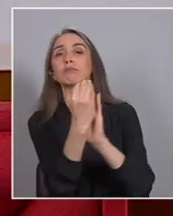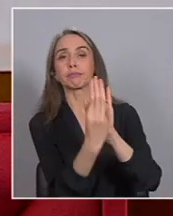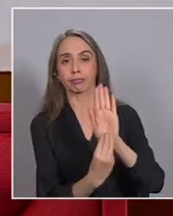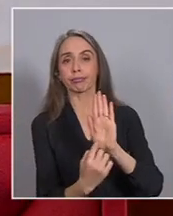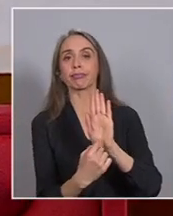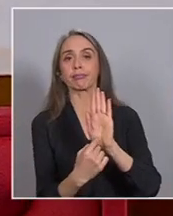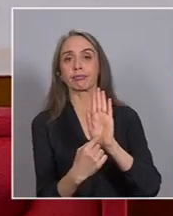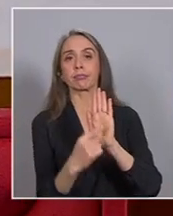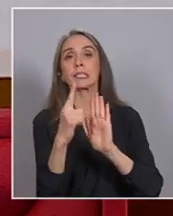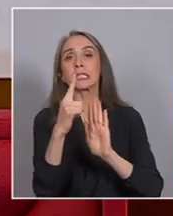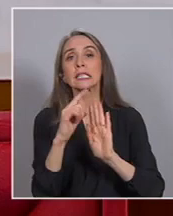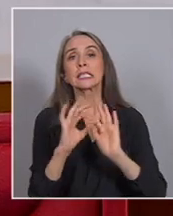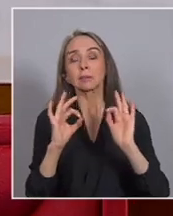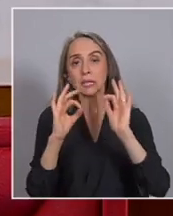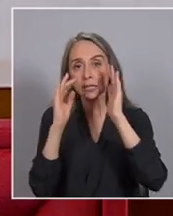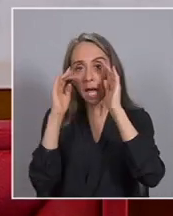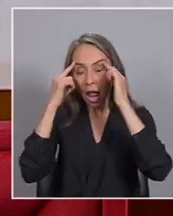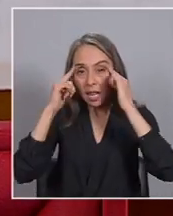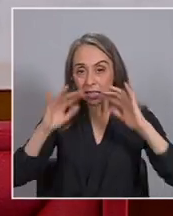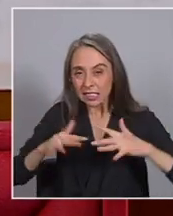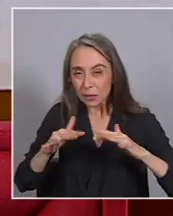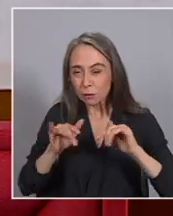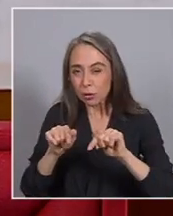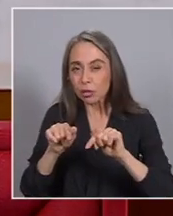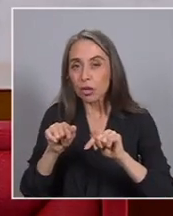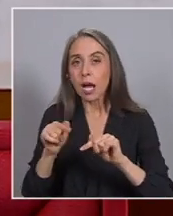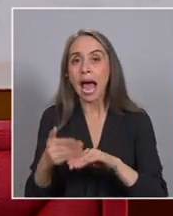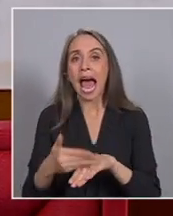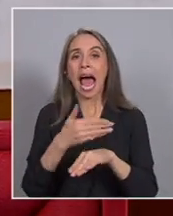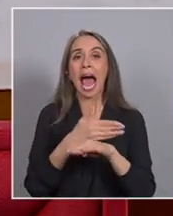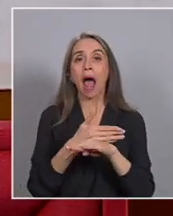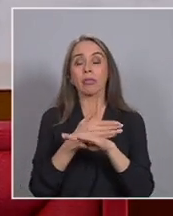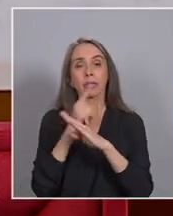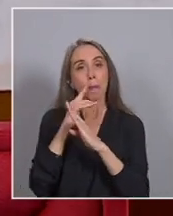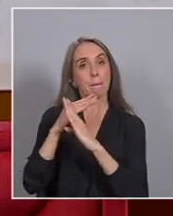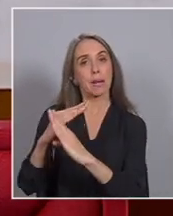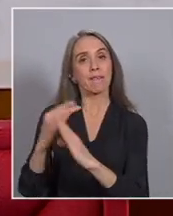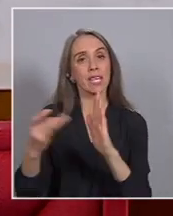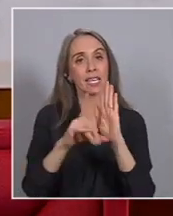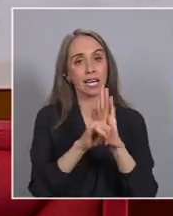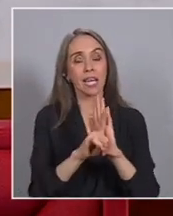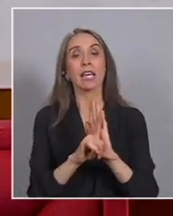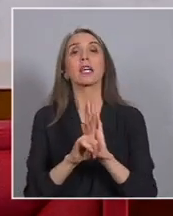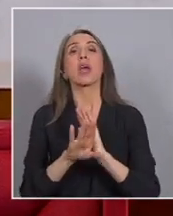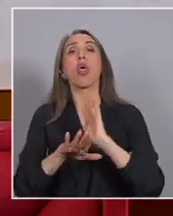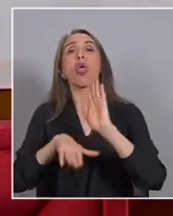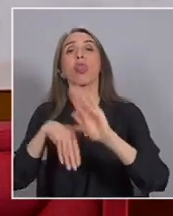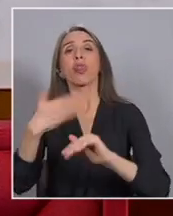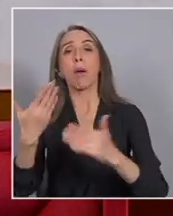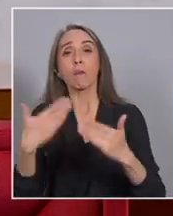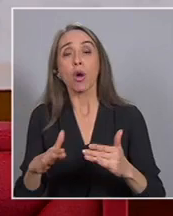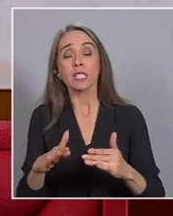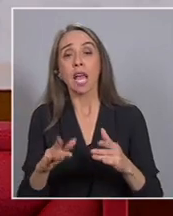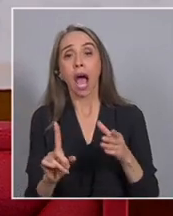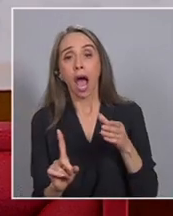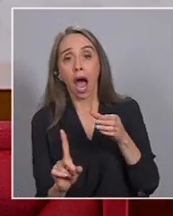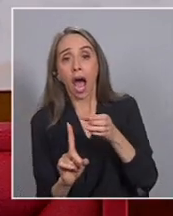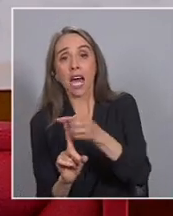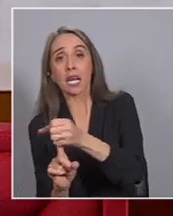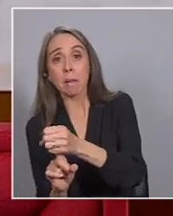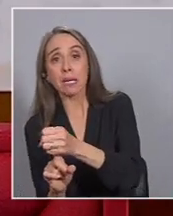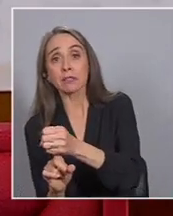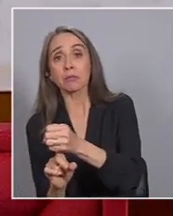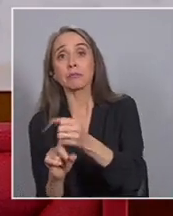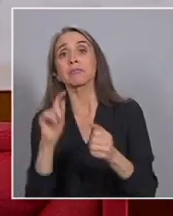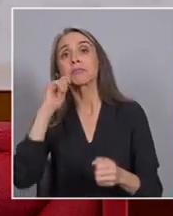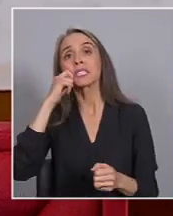poniendo especial esfuerzo en la prevención. Cuando actuamos solamente de la perspectiva de la represión,